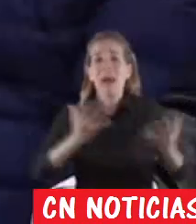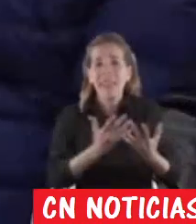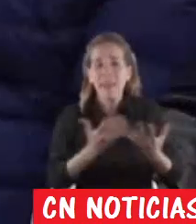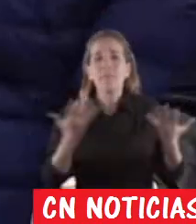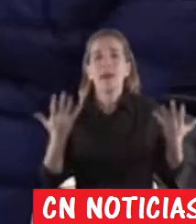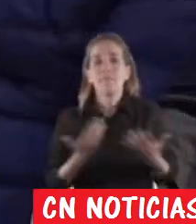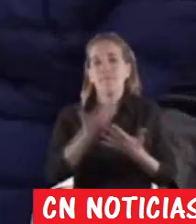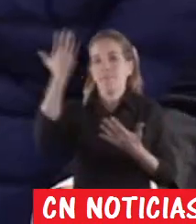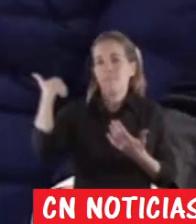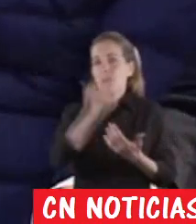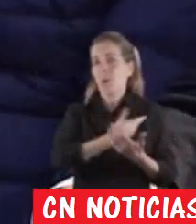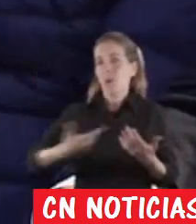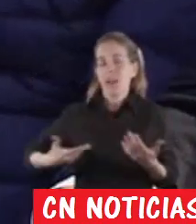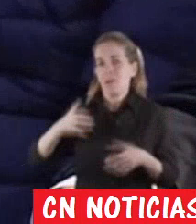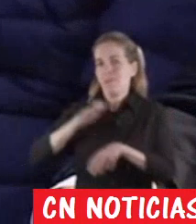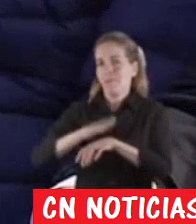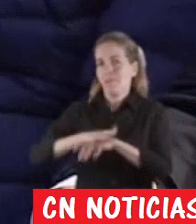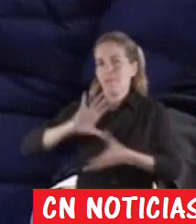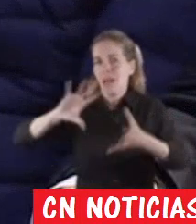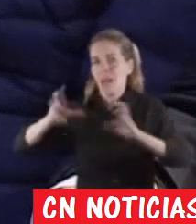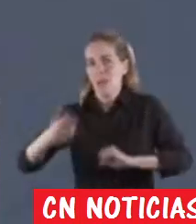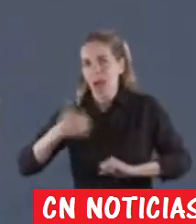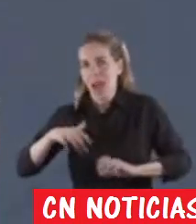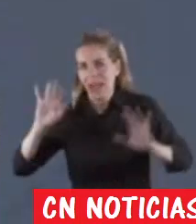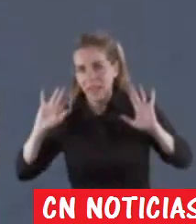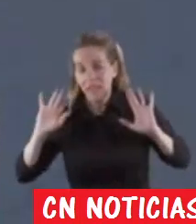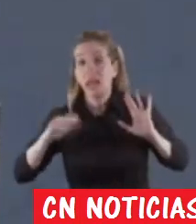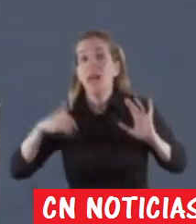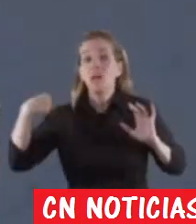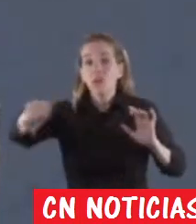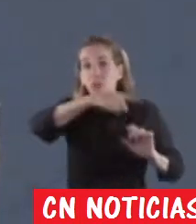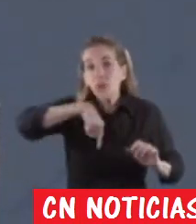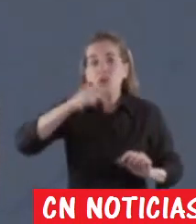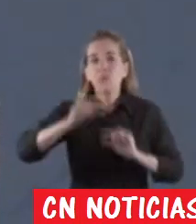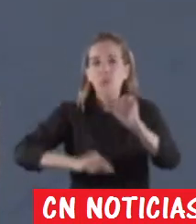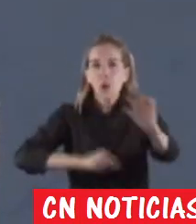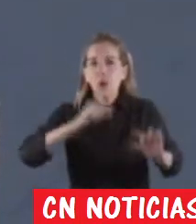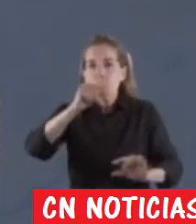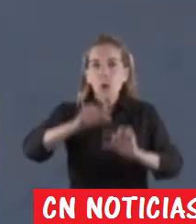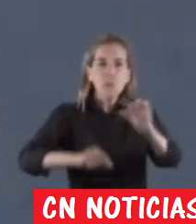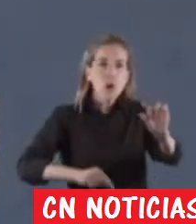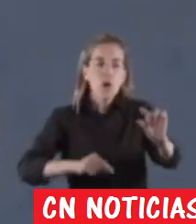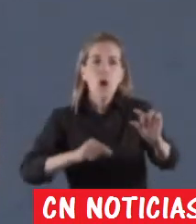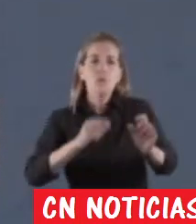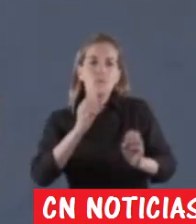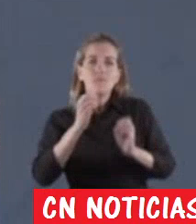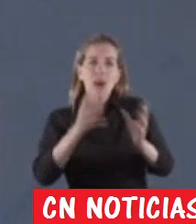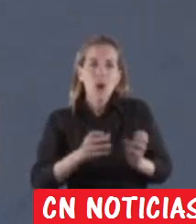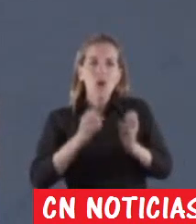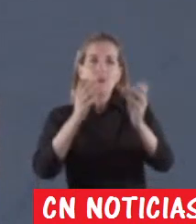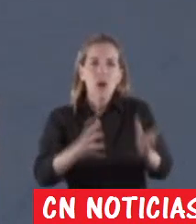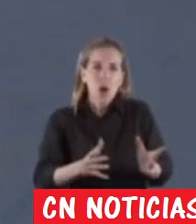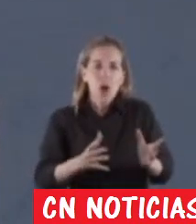malas condiciones a la Argentina. Y lo fuimos llevando adelante, y fuimos sacando a la Argentina adelante, y fuimos avanzando, y